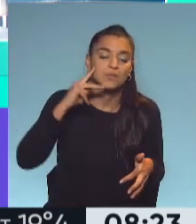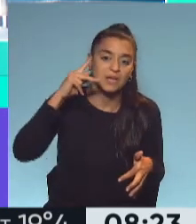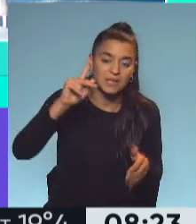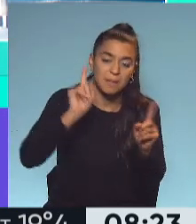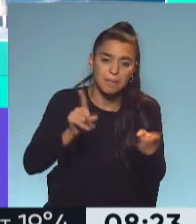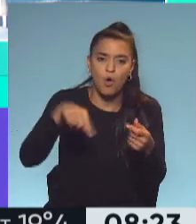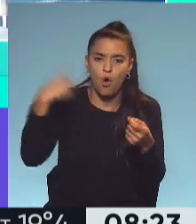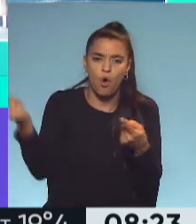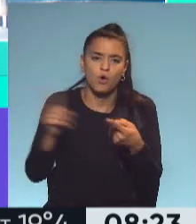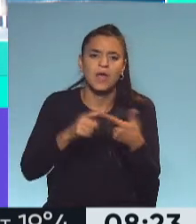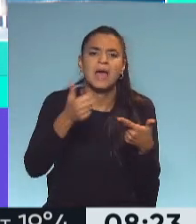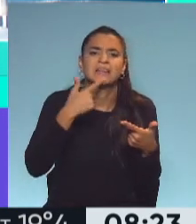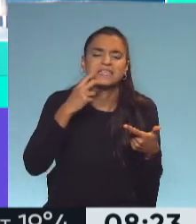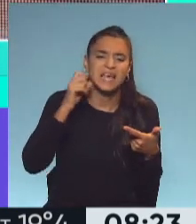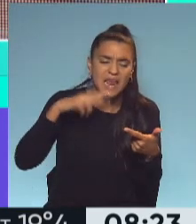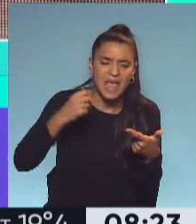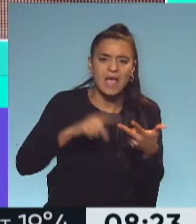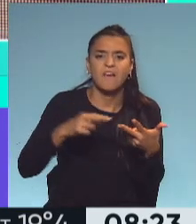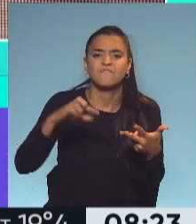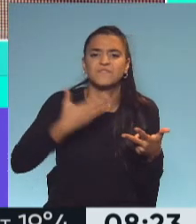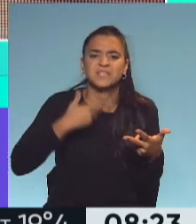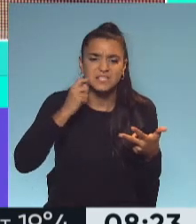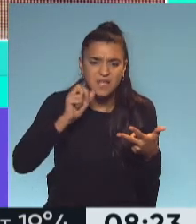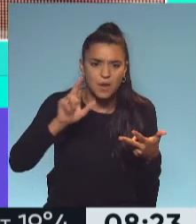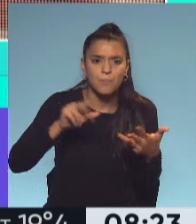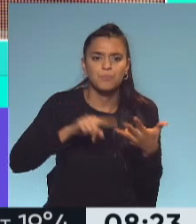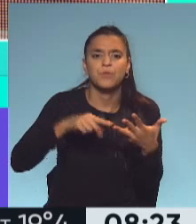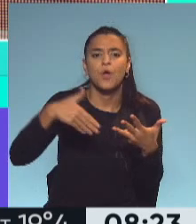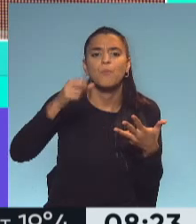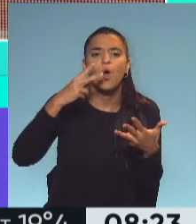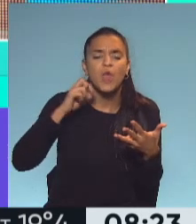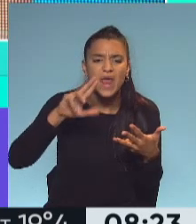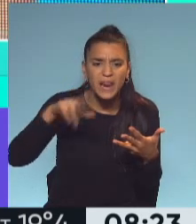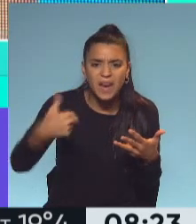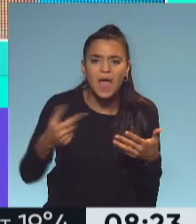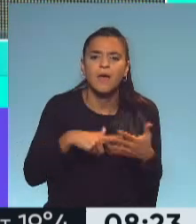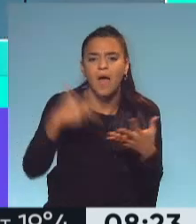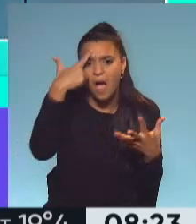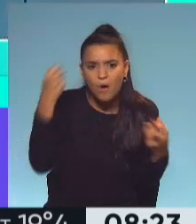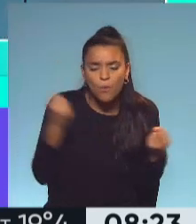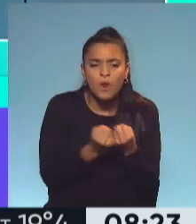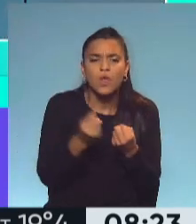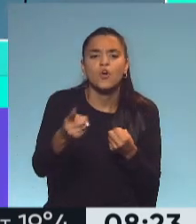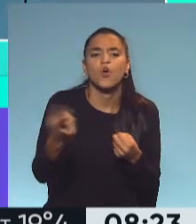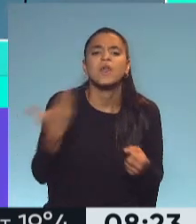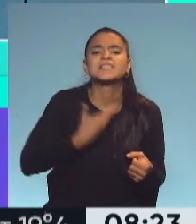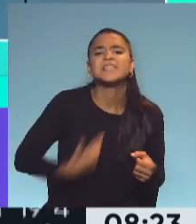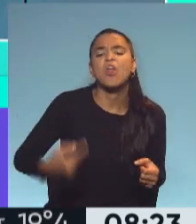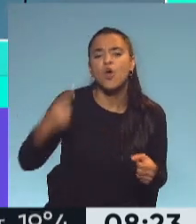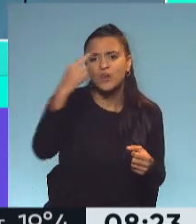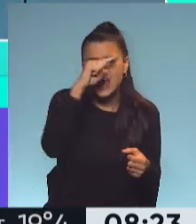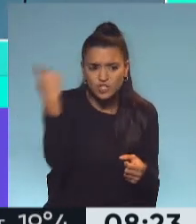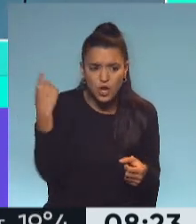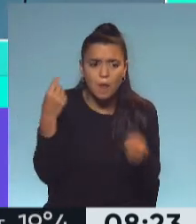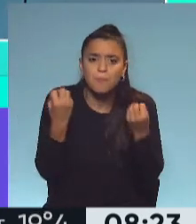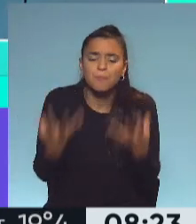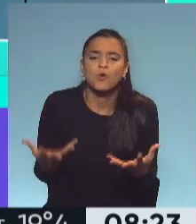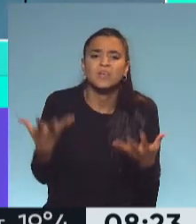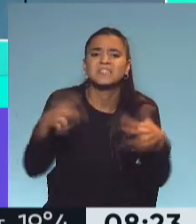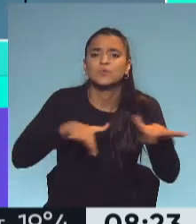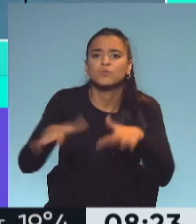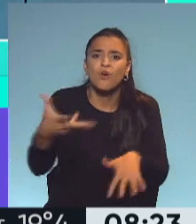vacunas, la AstraZeneca, la de Pfizer, la de Moderna, todos se concentran en hacer acuerdos con estados nacionales, porque entienden que en esta situación de